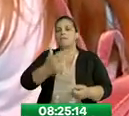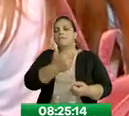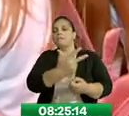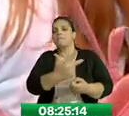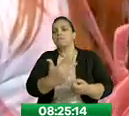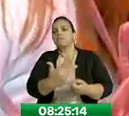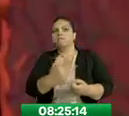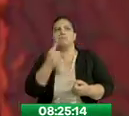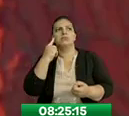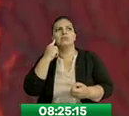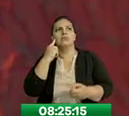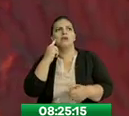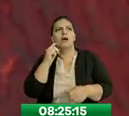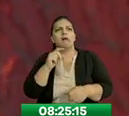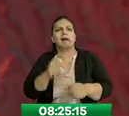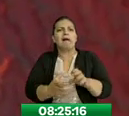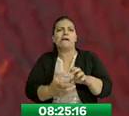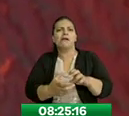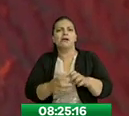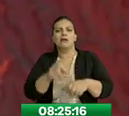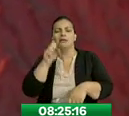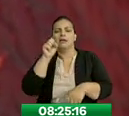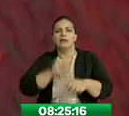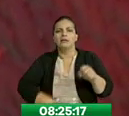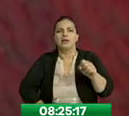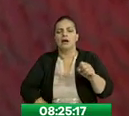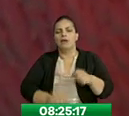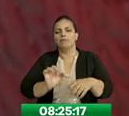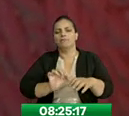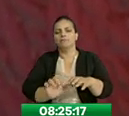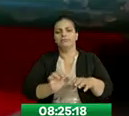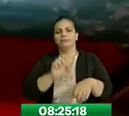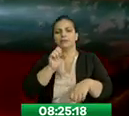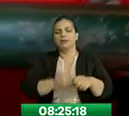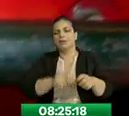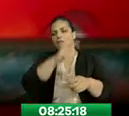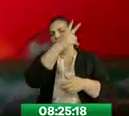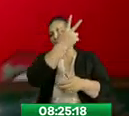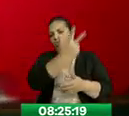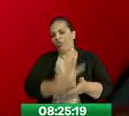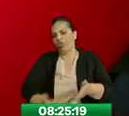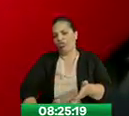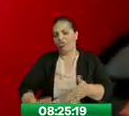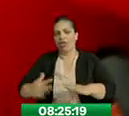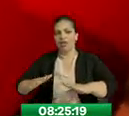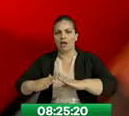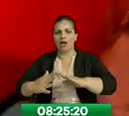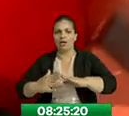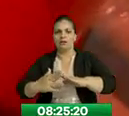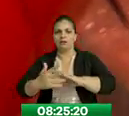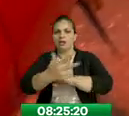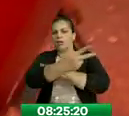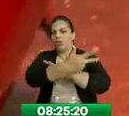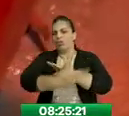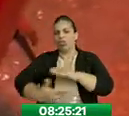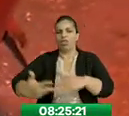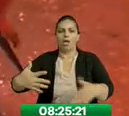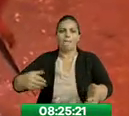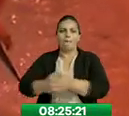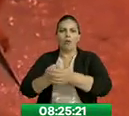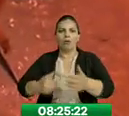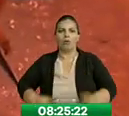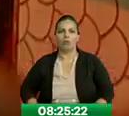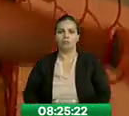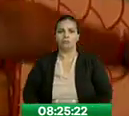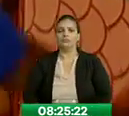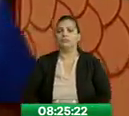vehículo. Aparentemente no le ha cogido lo que es el freno. Siempre han venido, antes da gracias que no había un niño. Si no hubieran